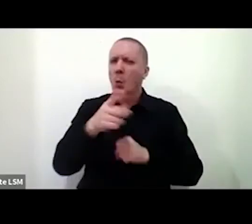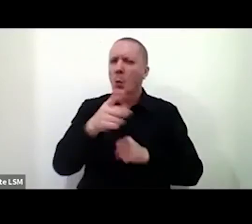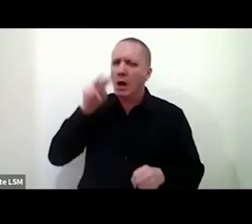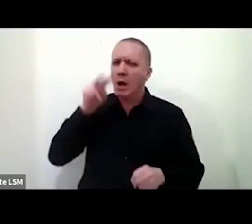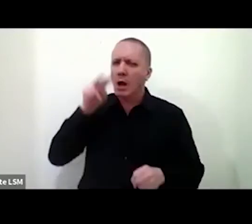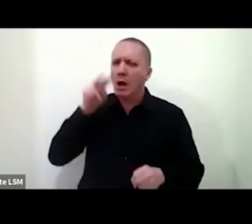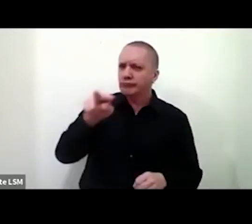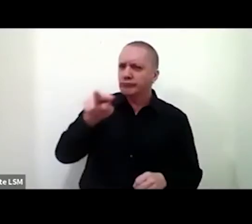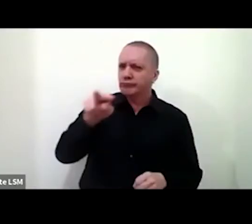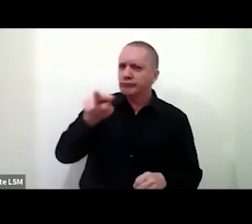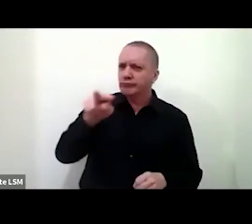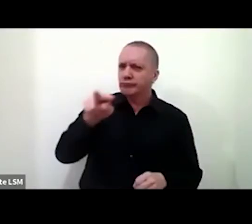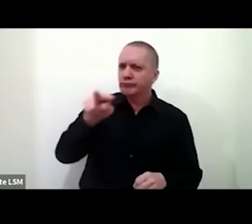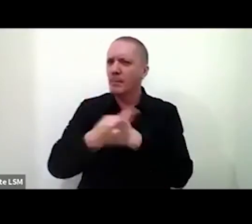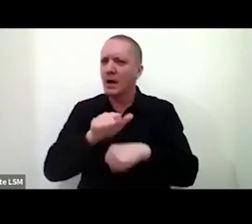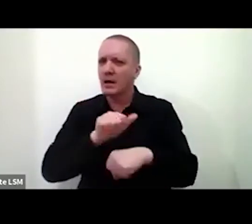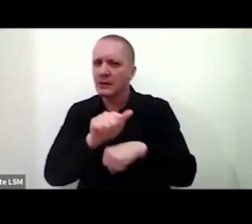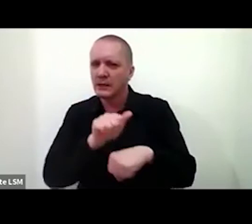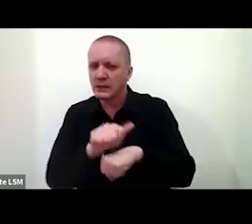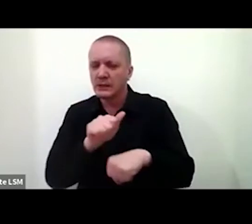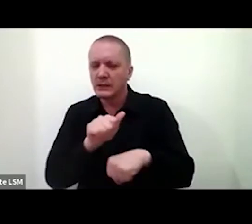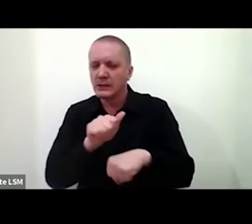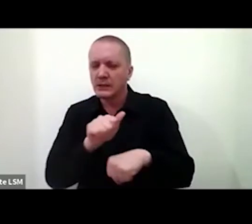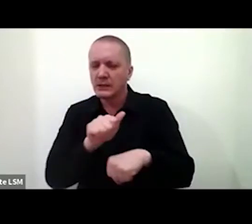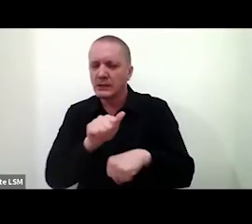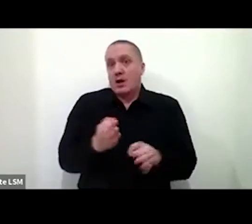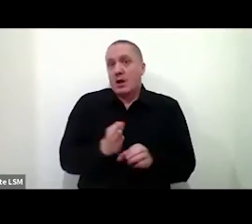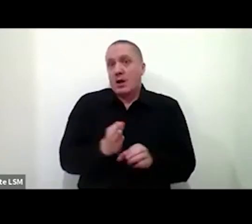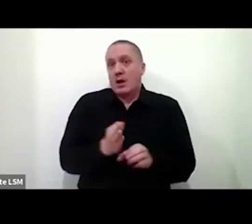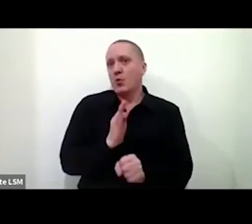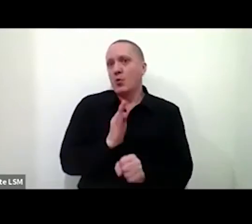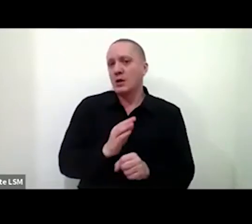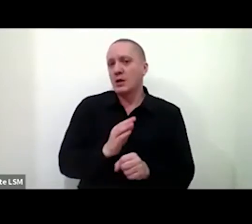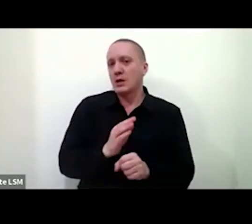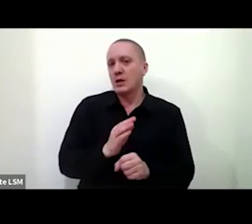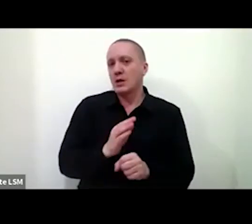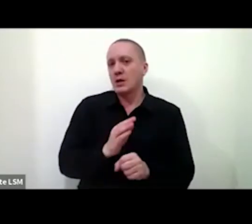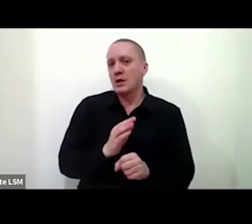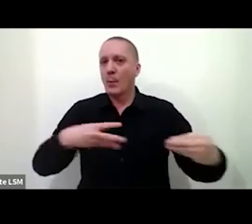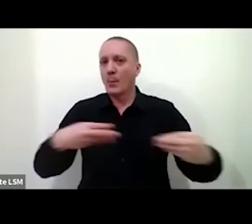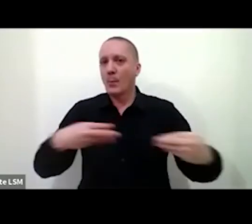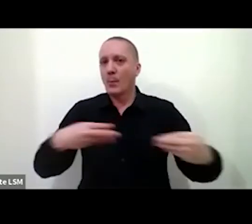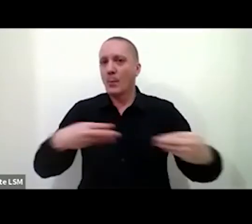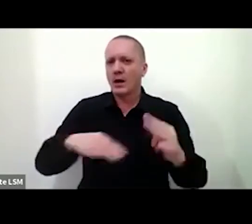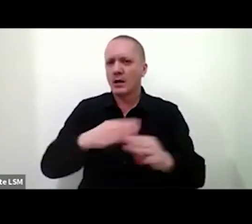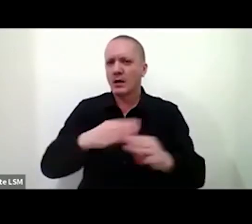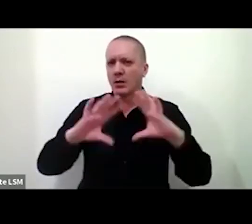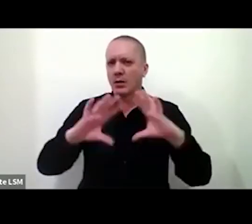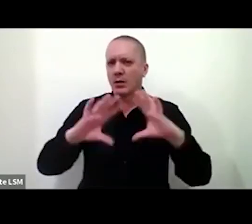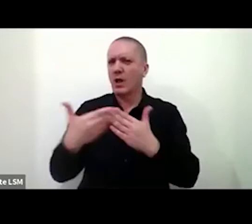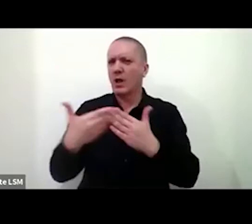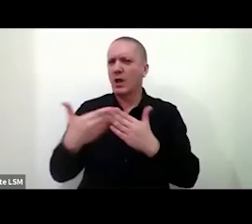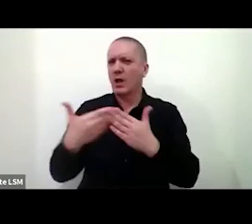escuchado a distintas personas, distintas provincias, en un reclamo federal a gritos, porque el Estado nos mire,